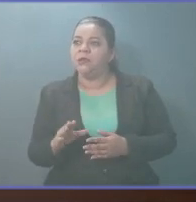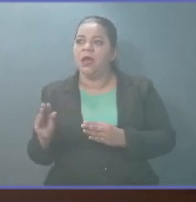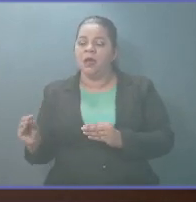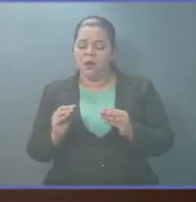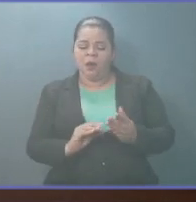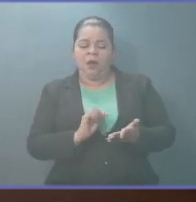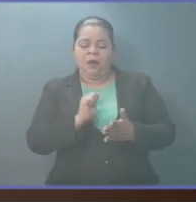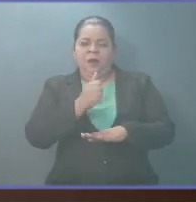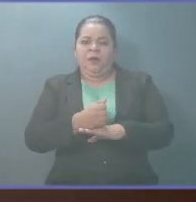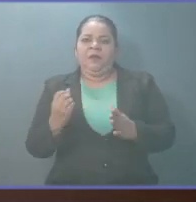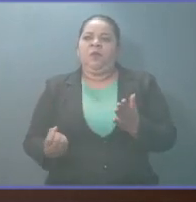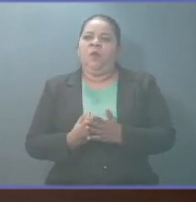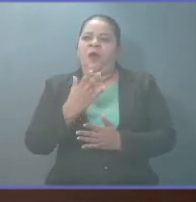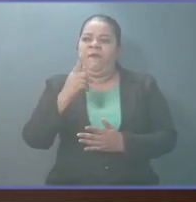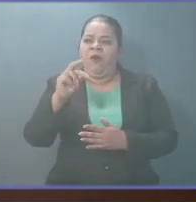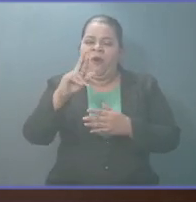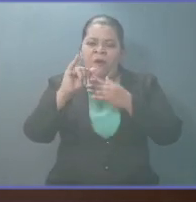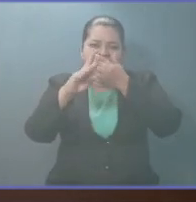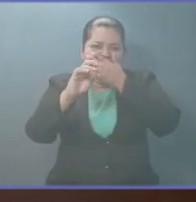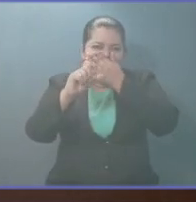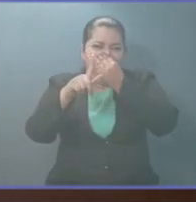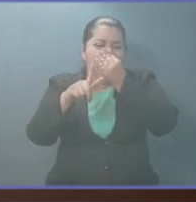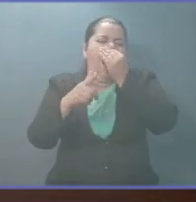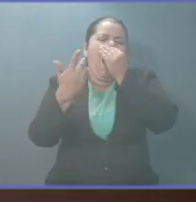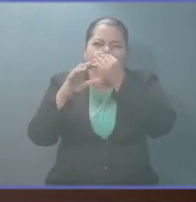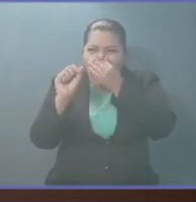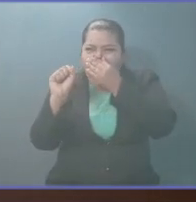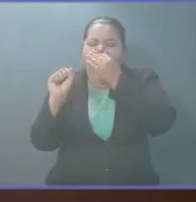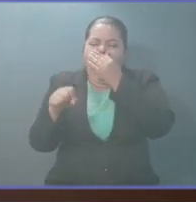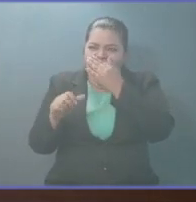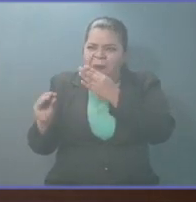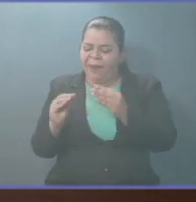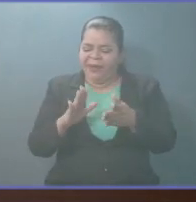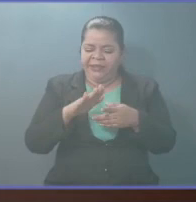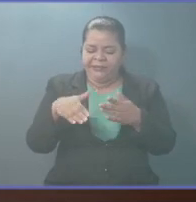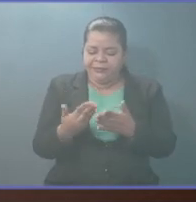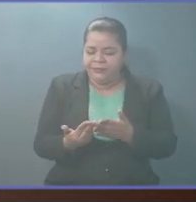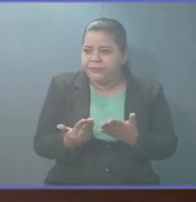propuesta, la observación más bien habla de 10 días hábiles.